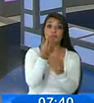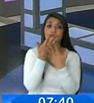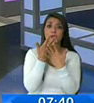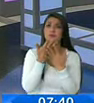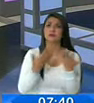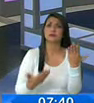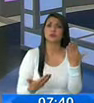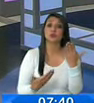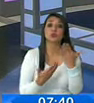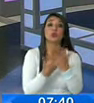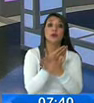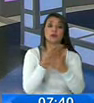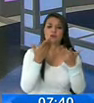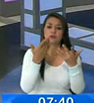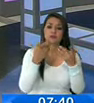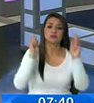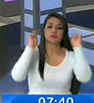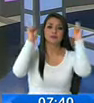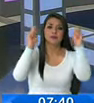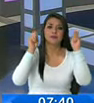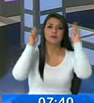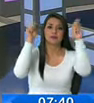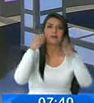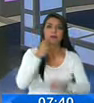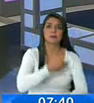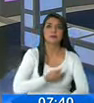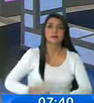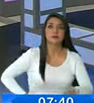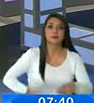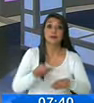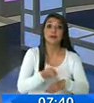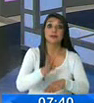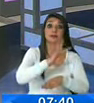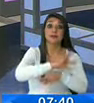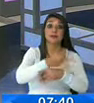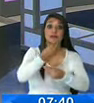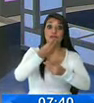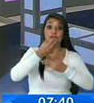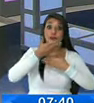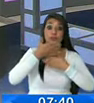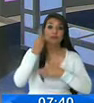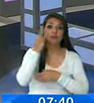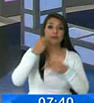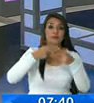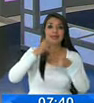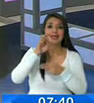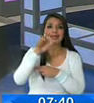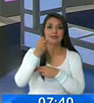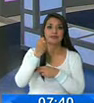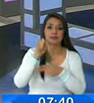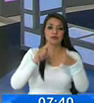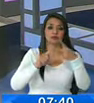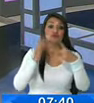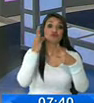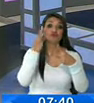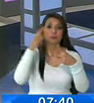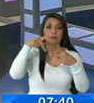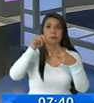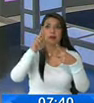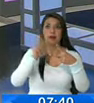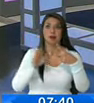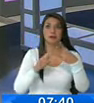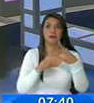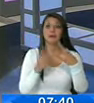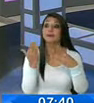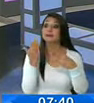los nuevos o los candidatos que quieren ser presidentes de la Asamblea. Hay información de Elizabeth Cabezas, de Mae Montaño y también de René Yandún. A ver, déjame